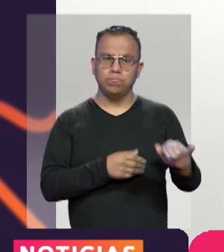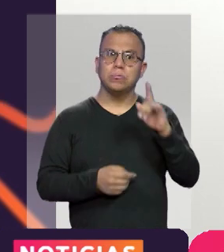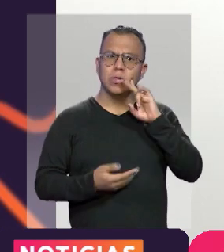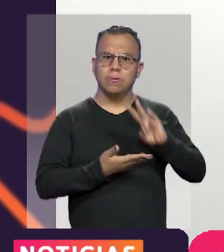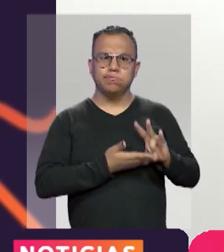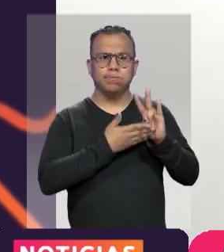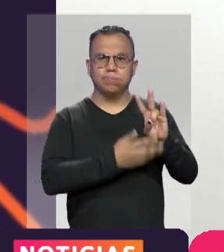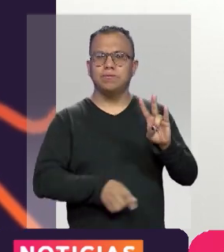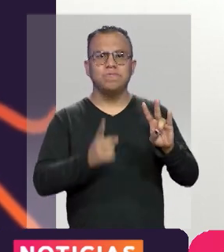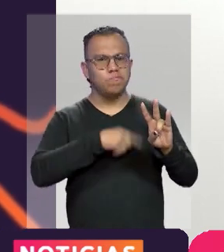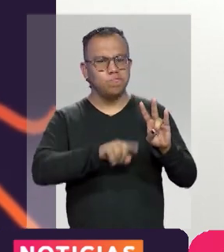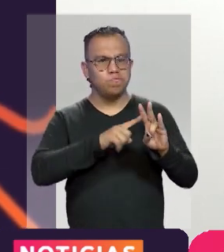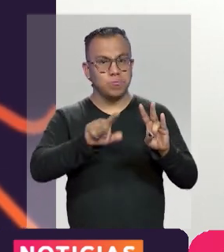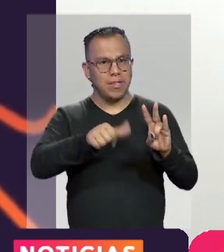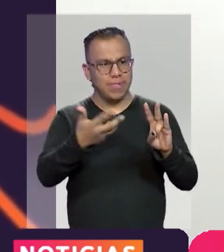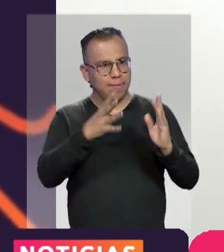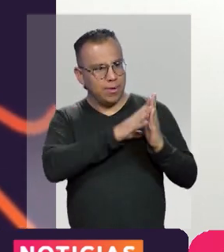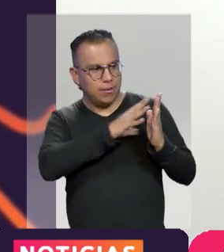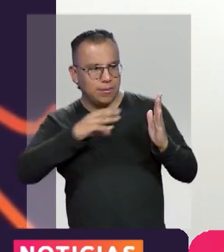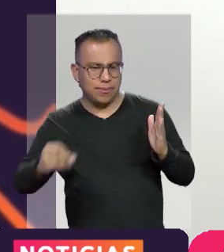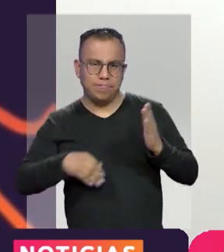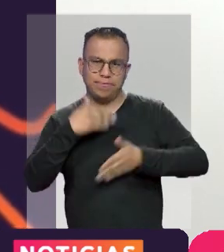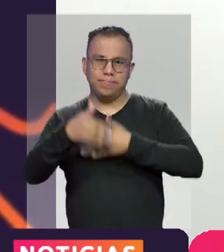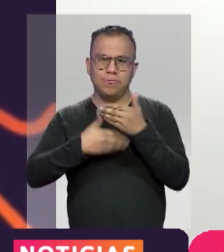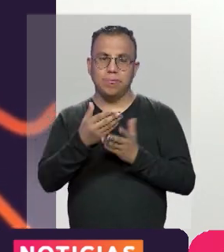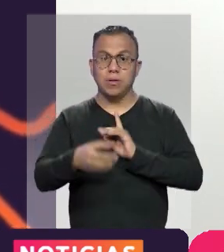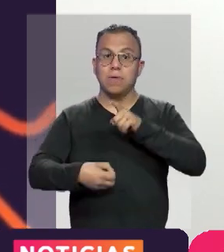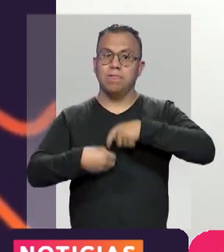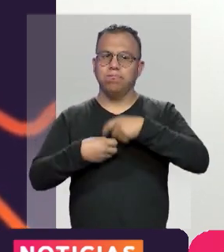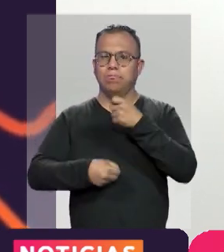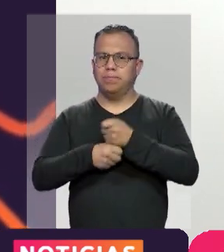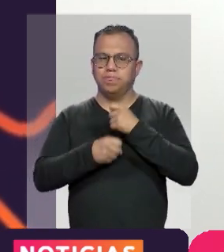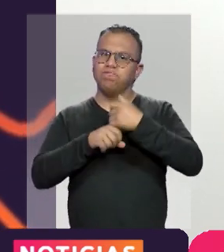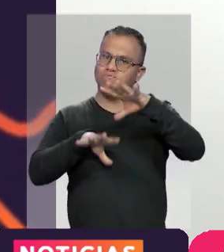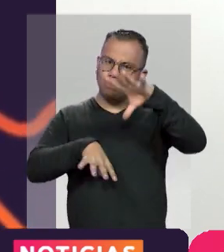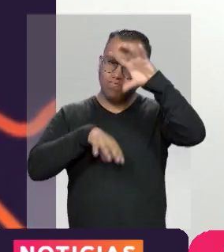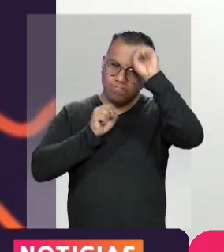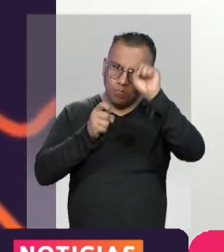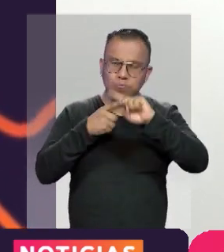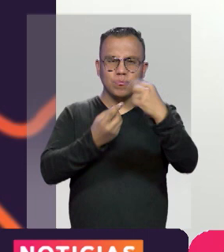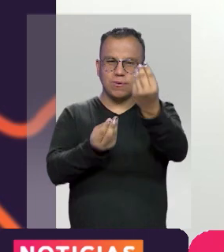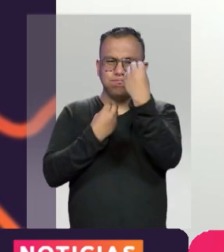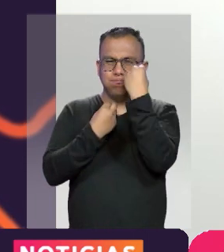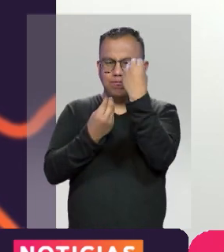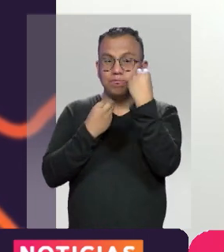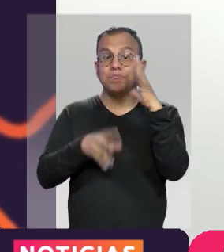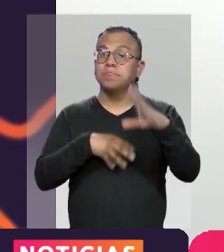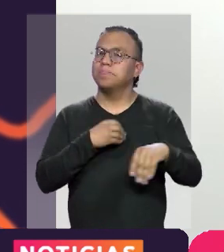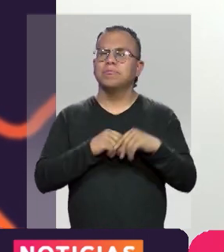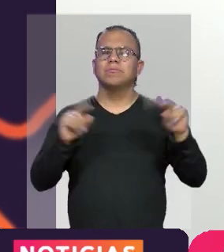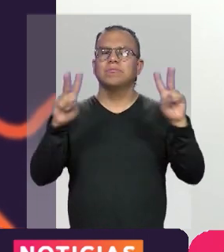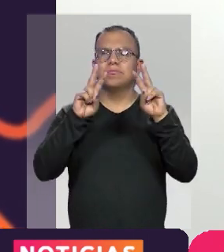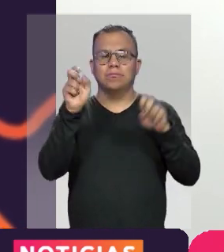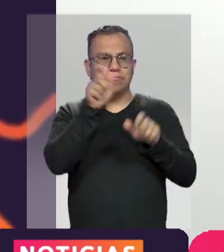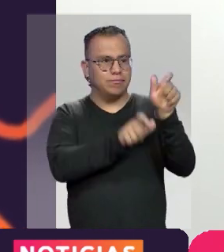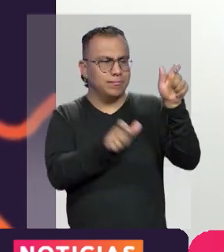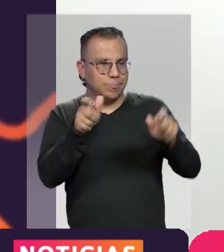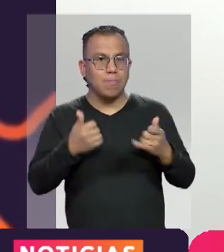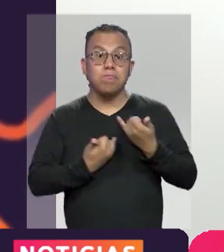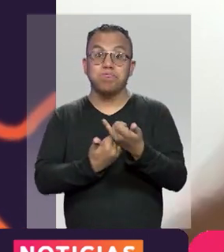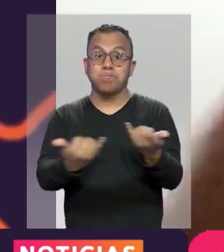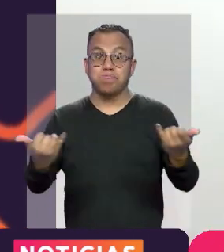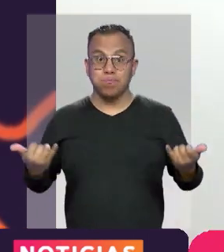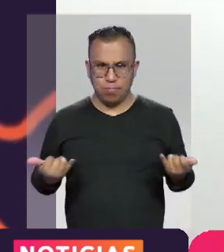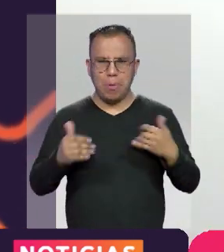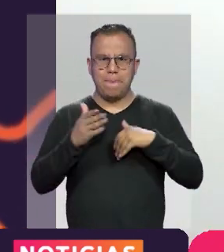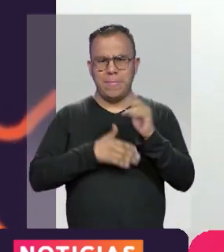que se tienen que seguir en términos de reinserción laboral, de capacidades, de capacitación, pero sobre todo que las personas vean que hay un